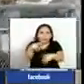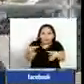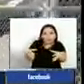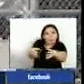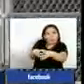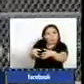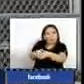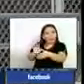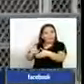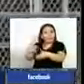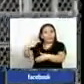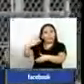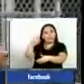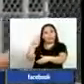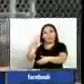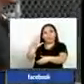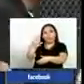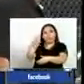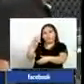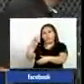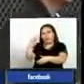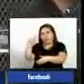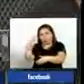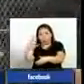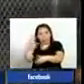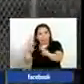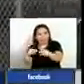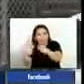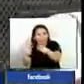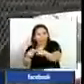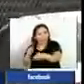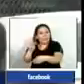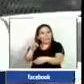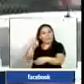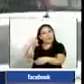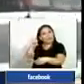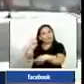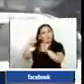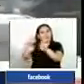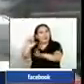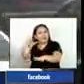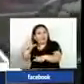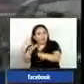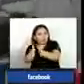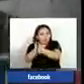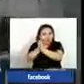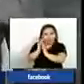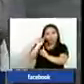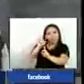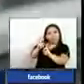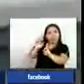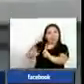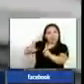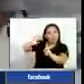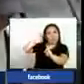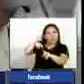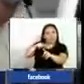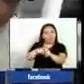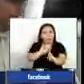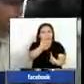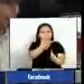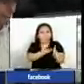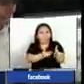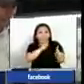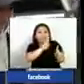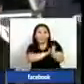de Hollywood de la MS-13 y la decisión del fiscal general de la nación norteamericana de solicitar la pena de muerte contra un acusado